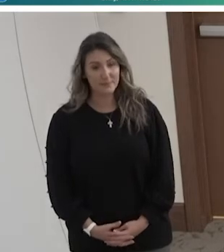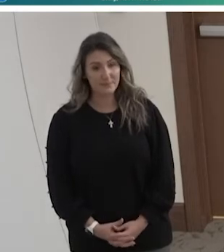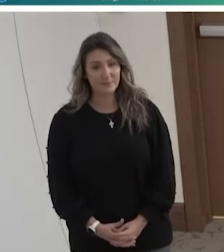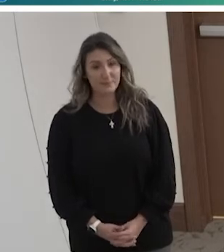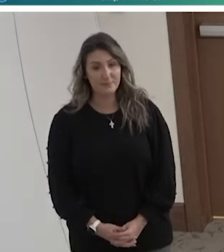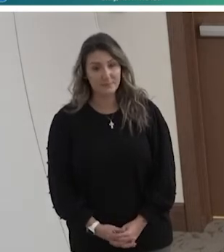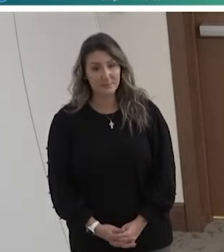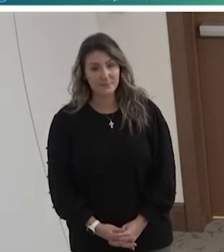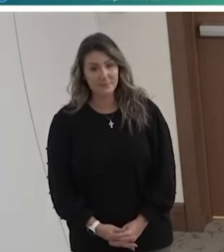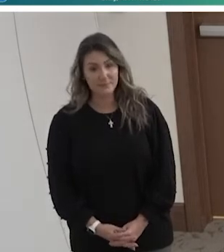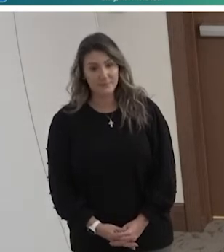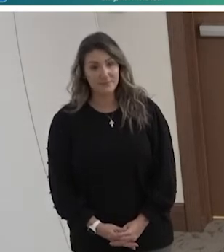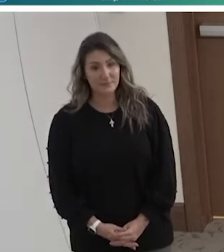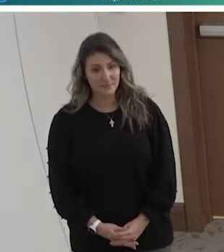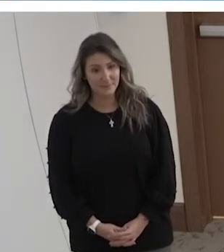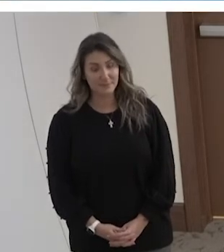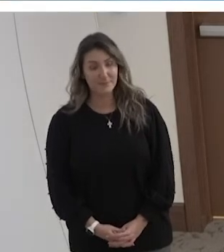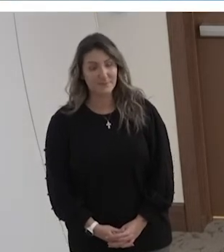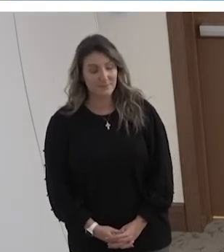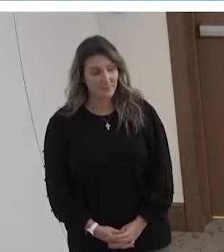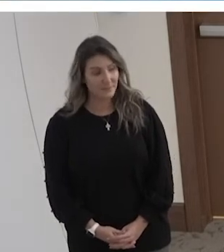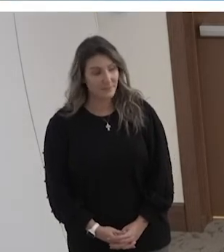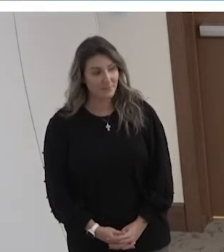un 93%.